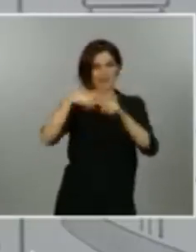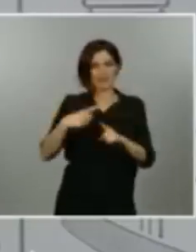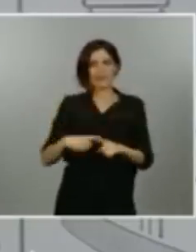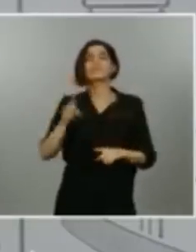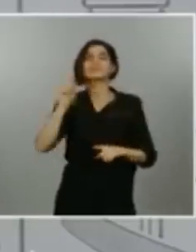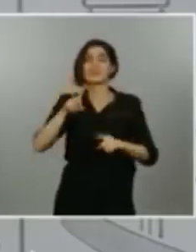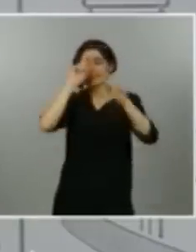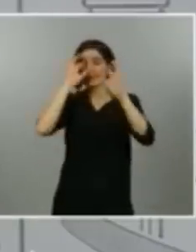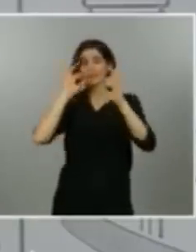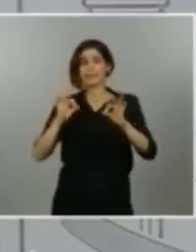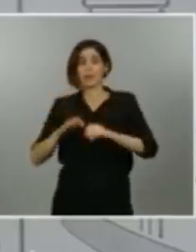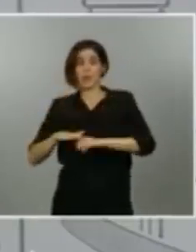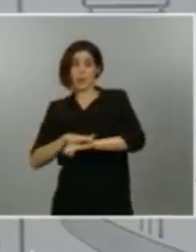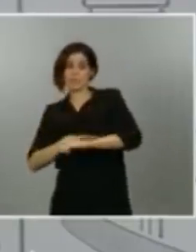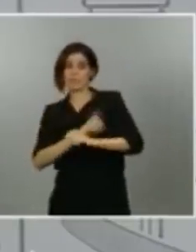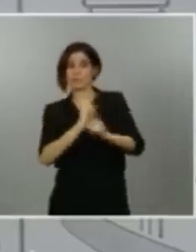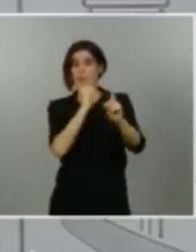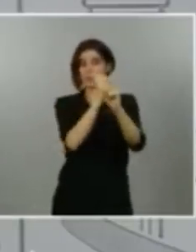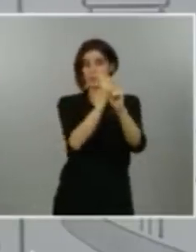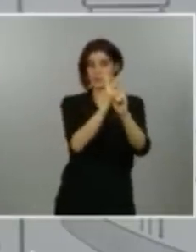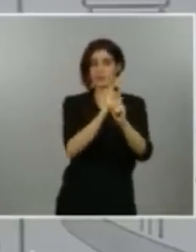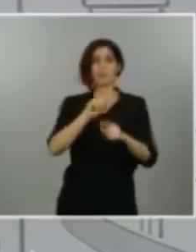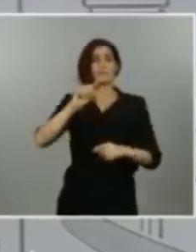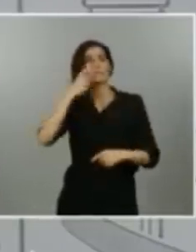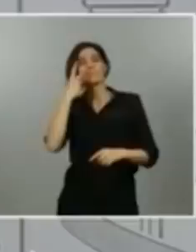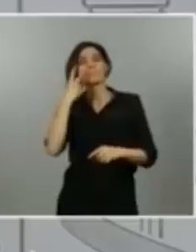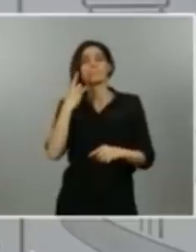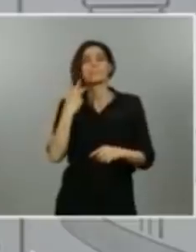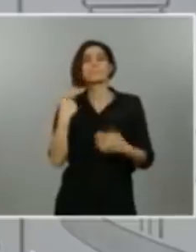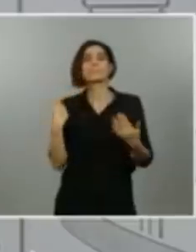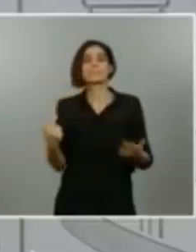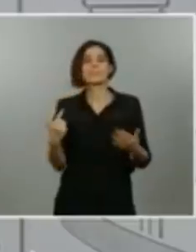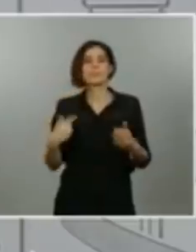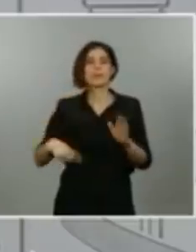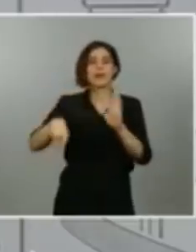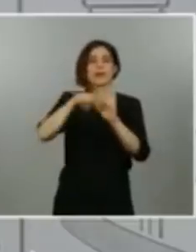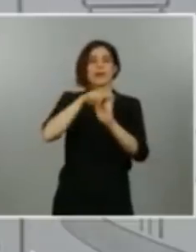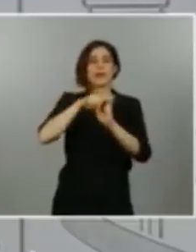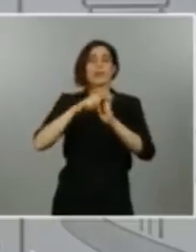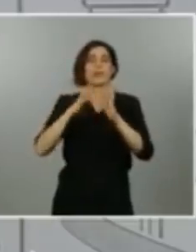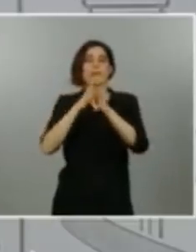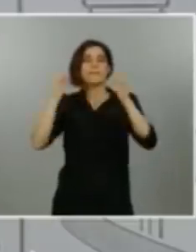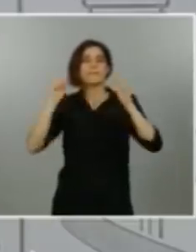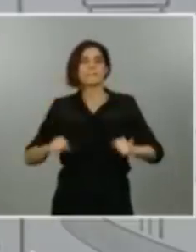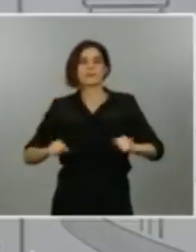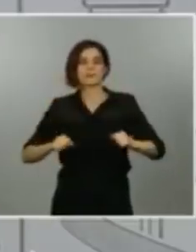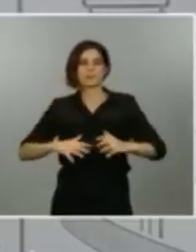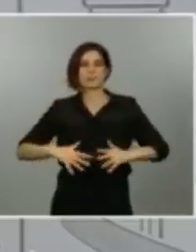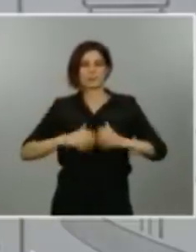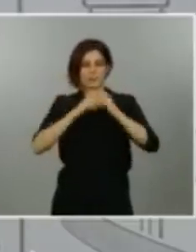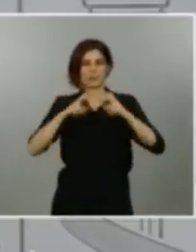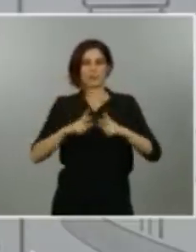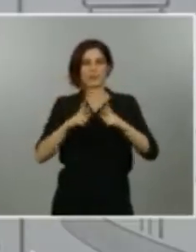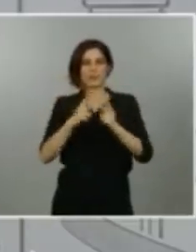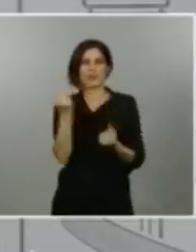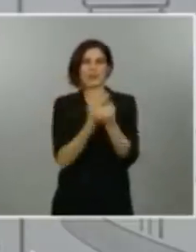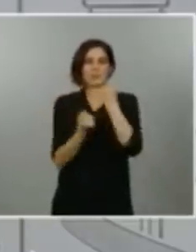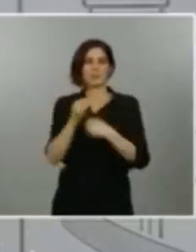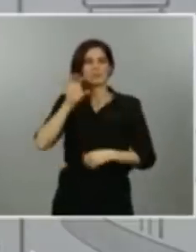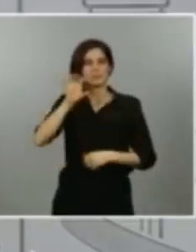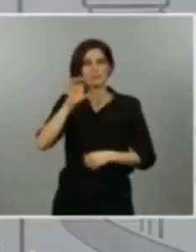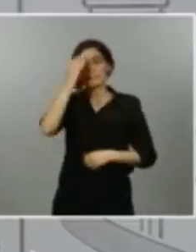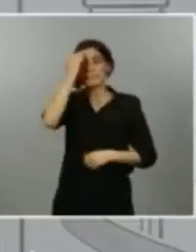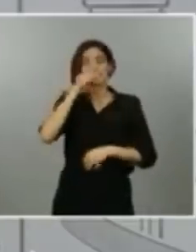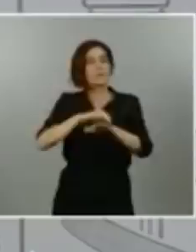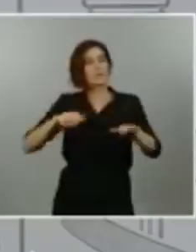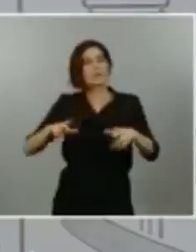declaratorias nacionalizaciones en las que la constitución permite llevar a cabo el control sobre precios en el caso de las mascarillas obligando a